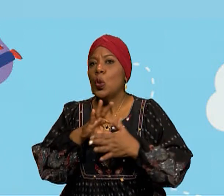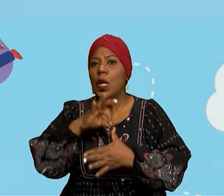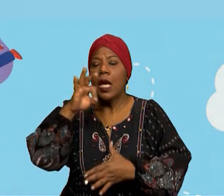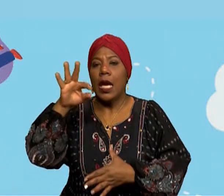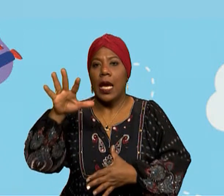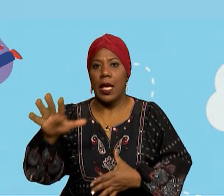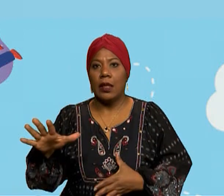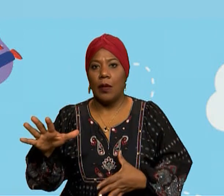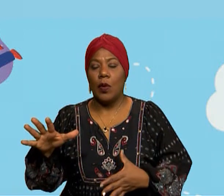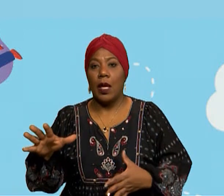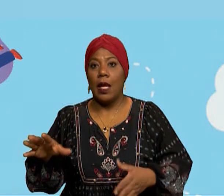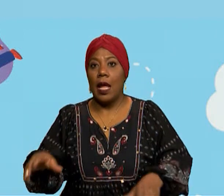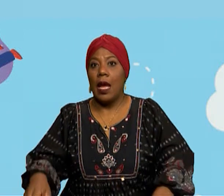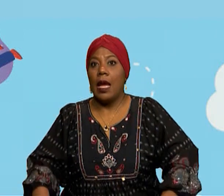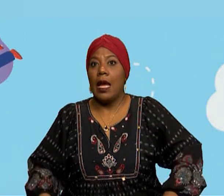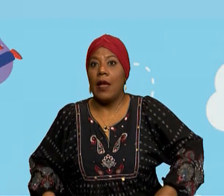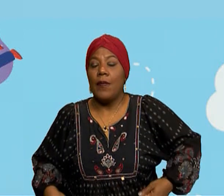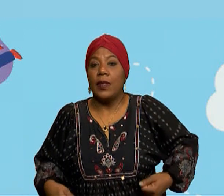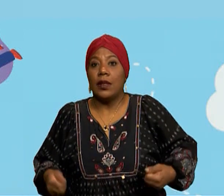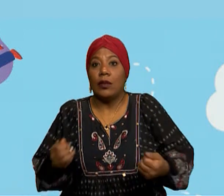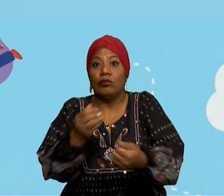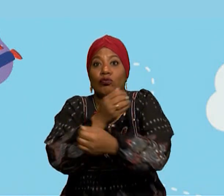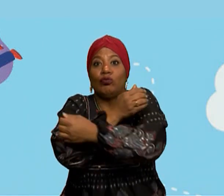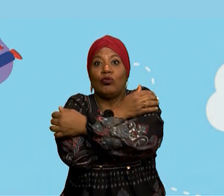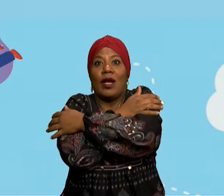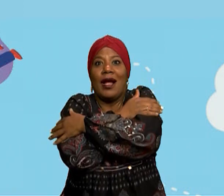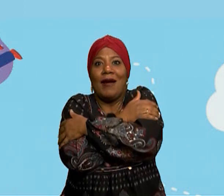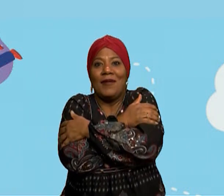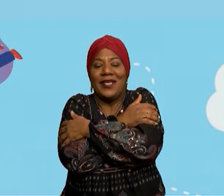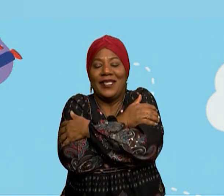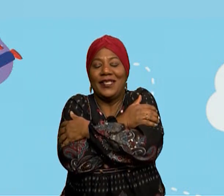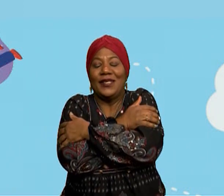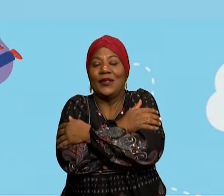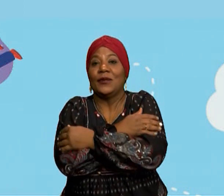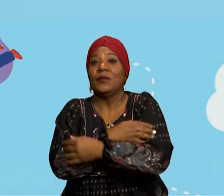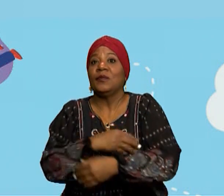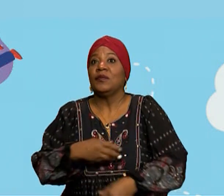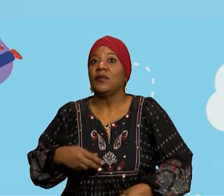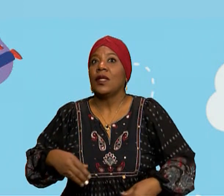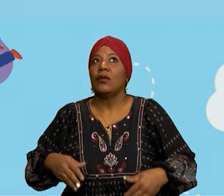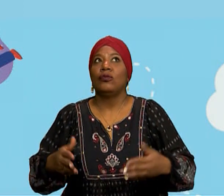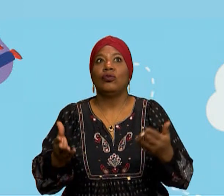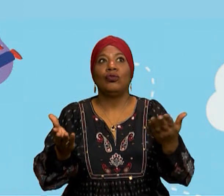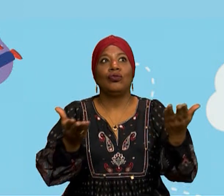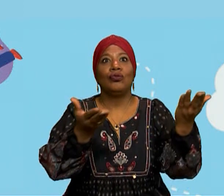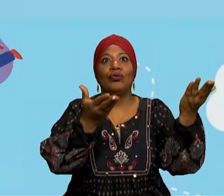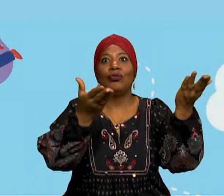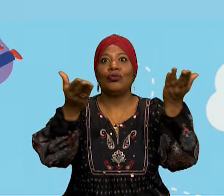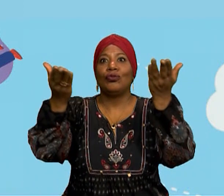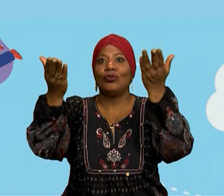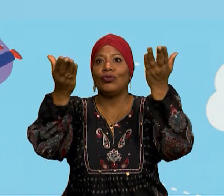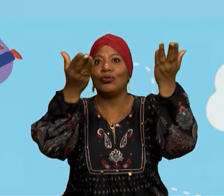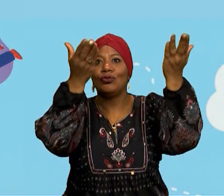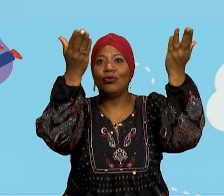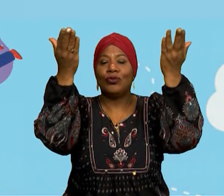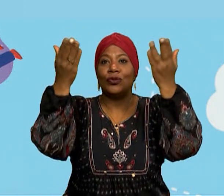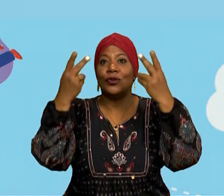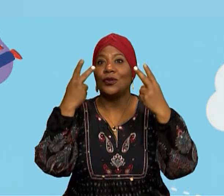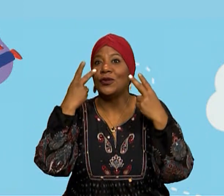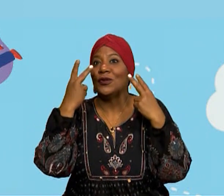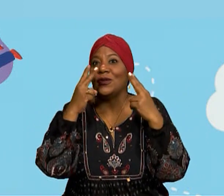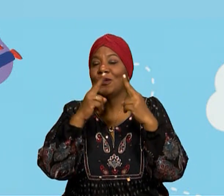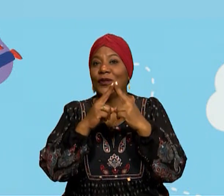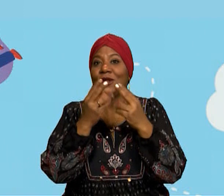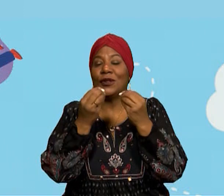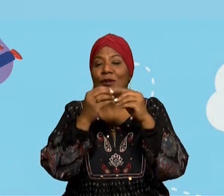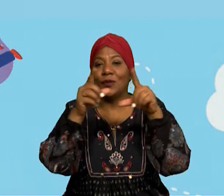gran abrazo y vivieron felices, recorriendo juntos muchos lugares. Luego